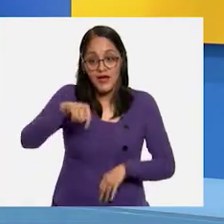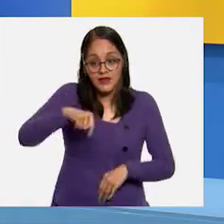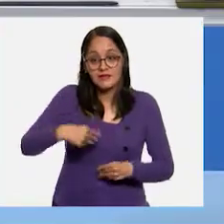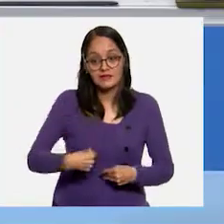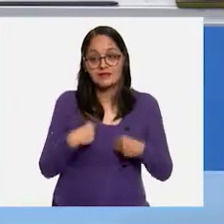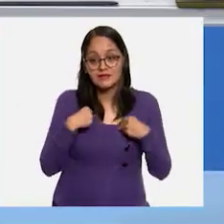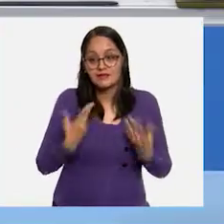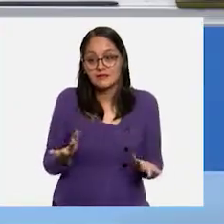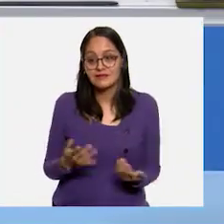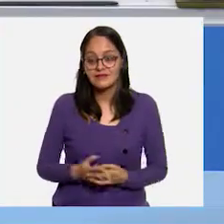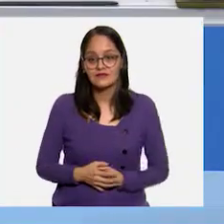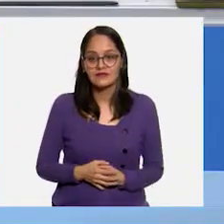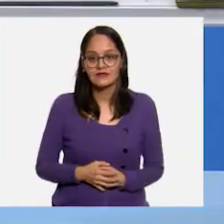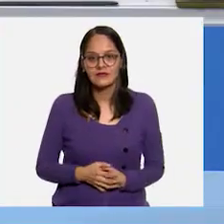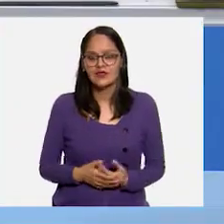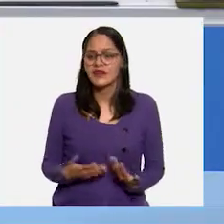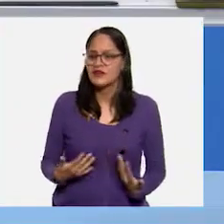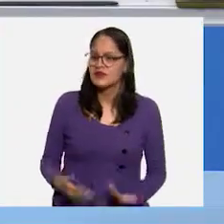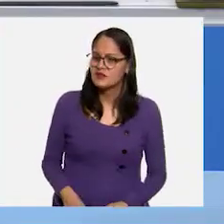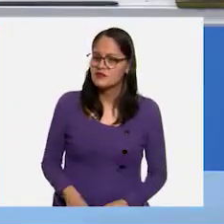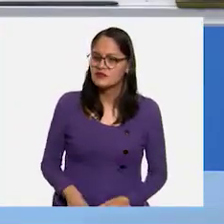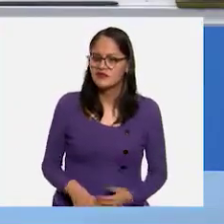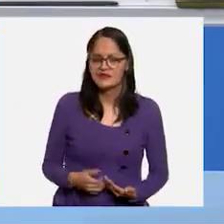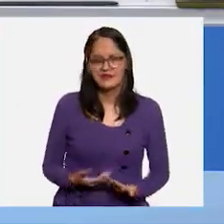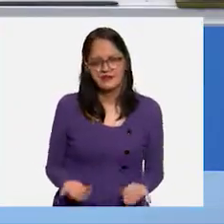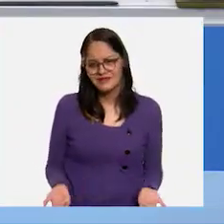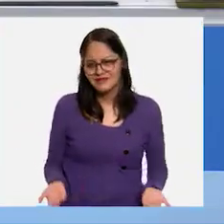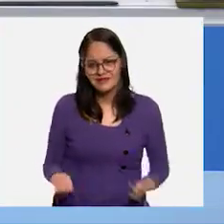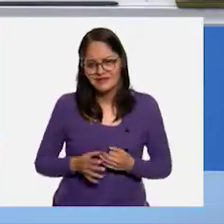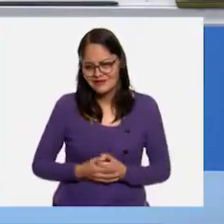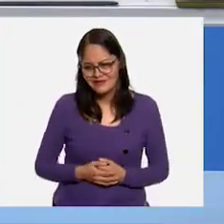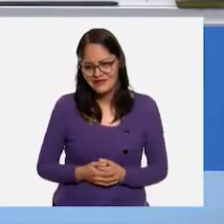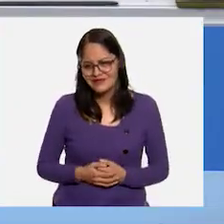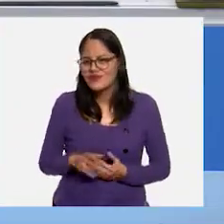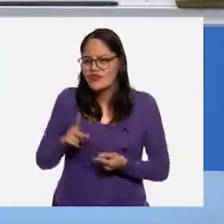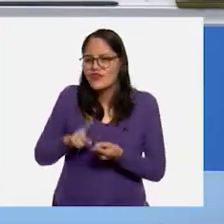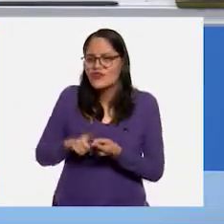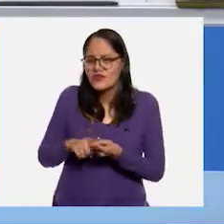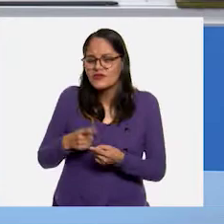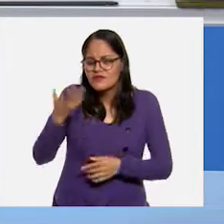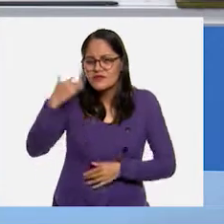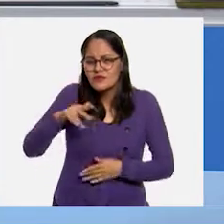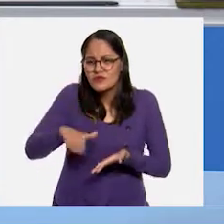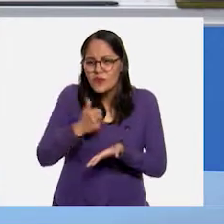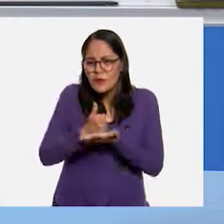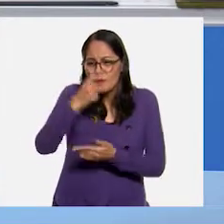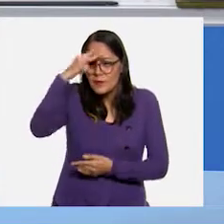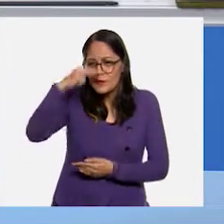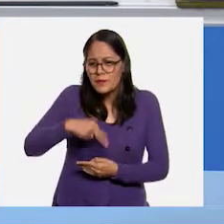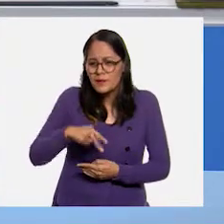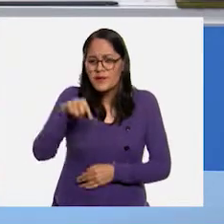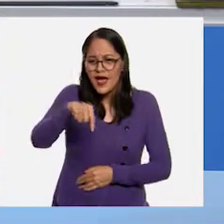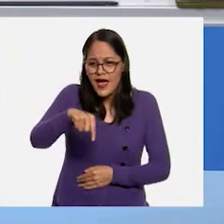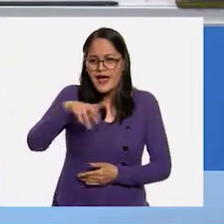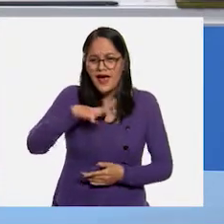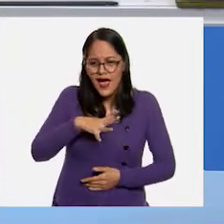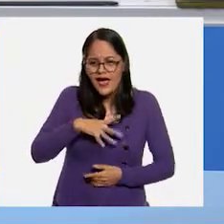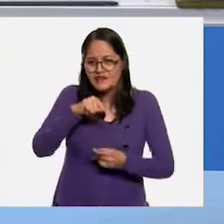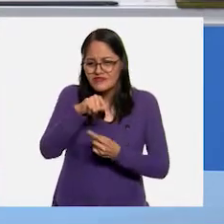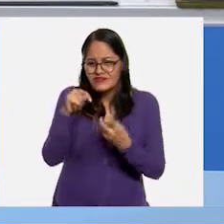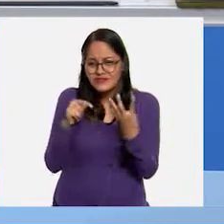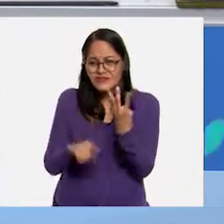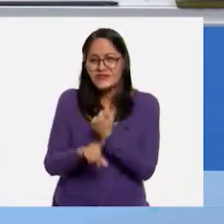vivimos. ¿Y ahora qué? ¡Ay, Larisa! ¿De dónde sacaste que en la Ciudad de México se pueden presentar todos